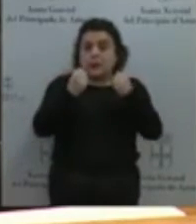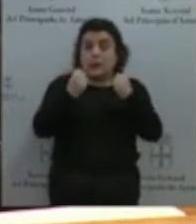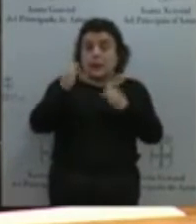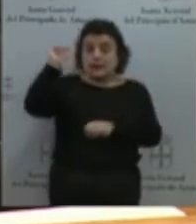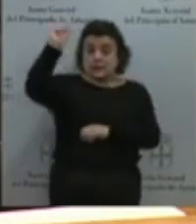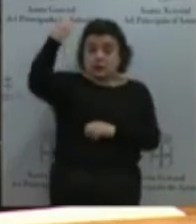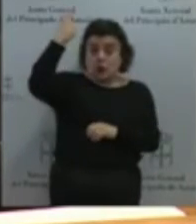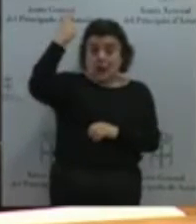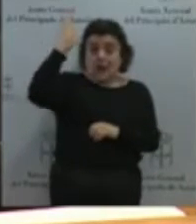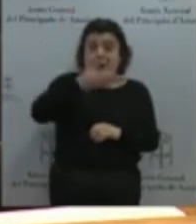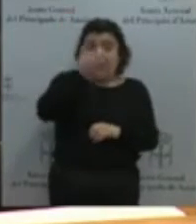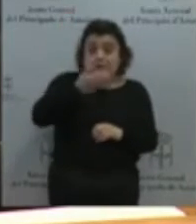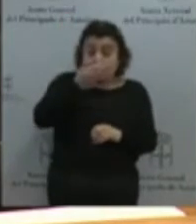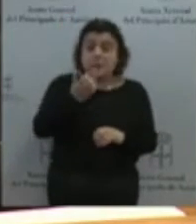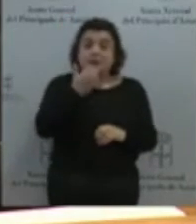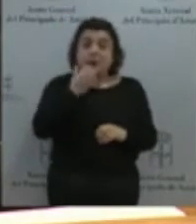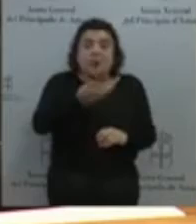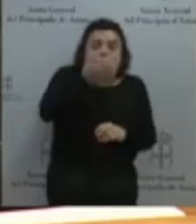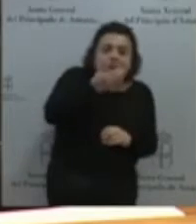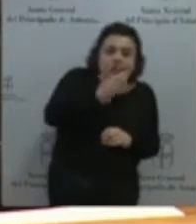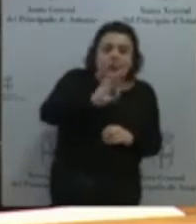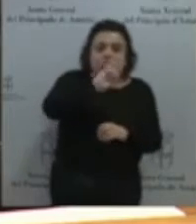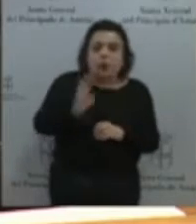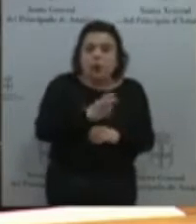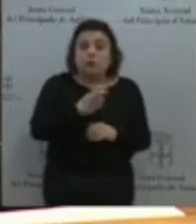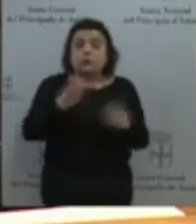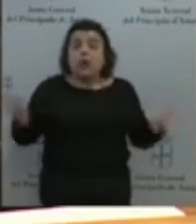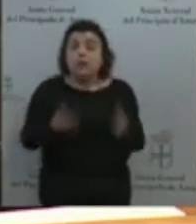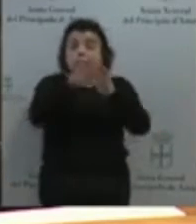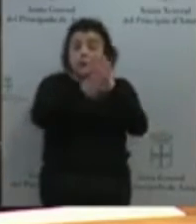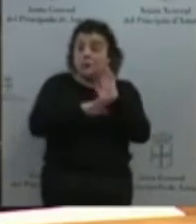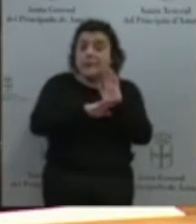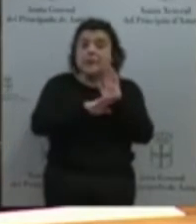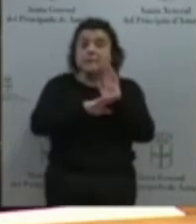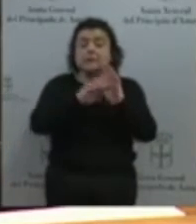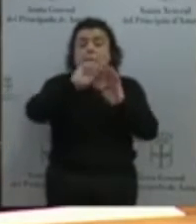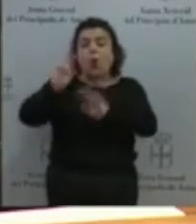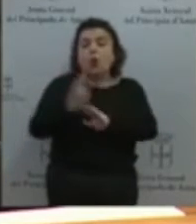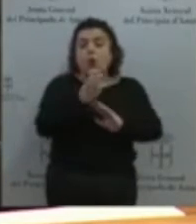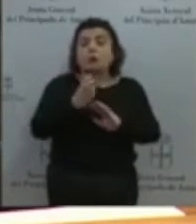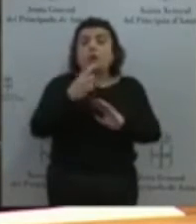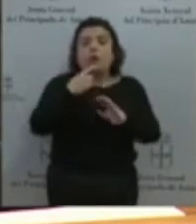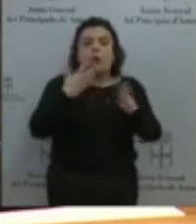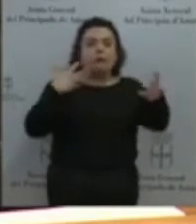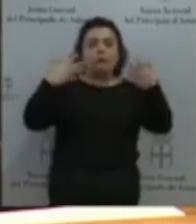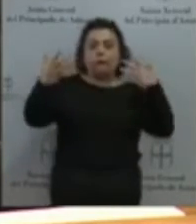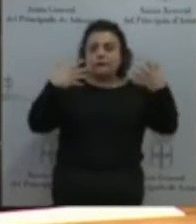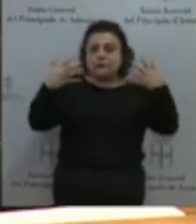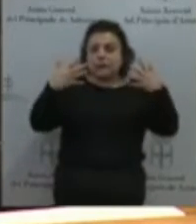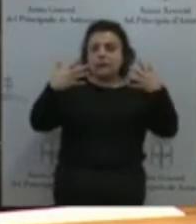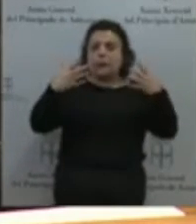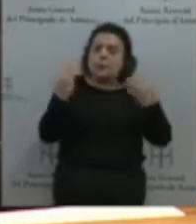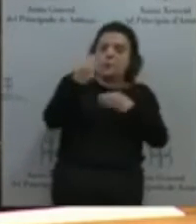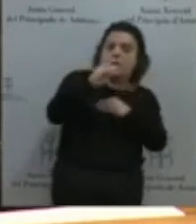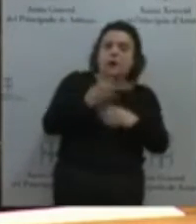a las medidas de eficiencia en edificación, uso de sistemas de ventilación con recuperación de calor, fomento de la contratación de provisiones de